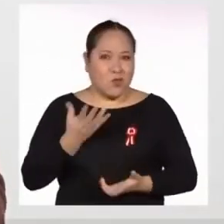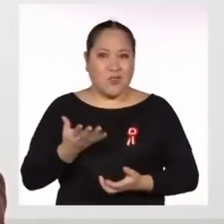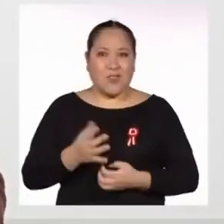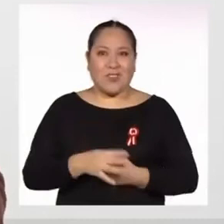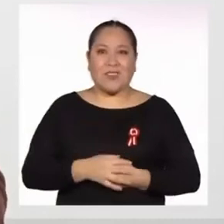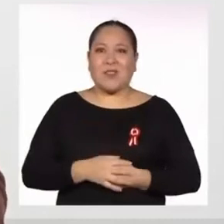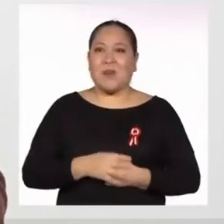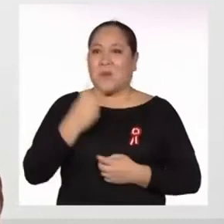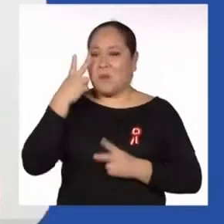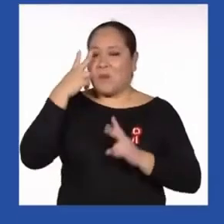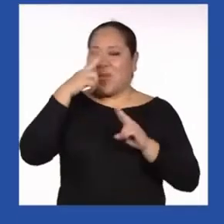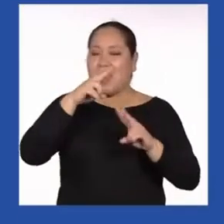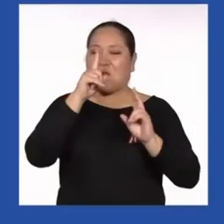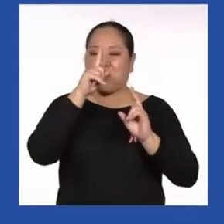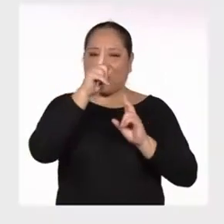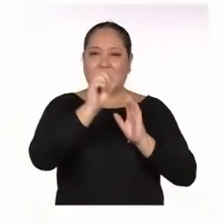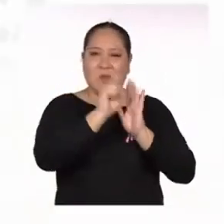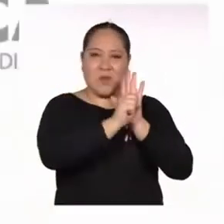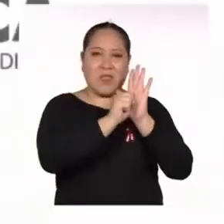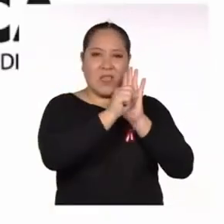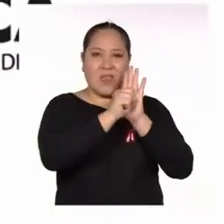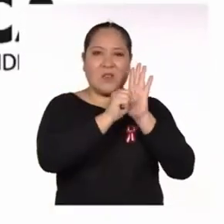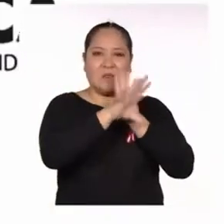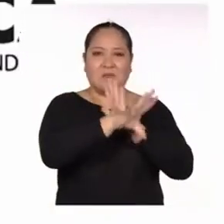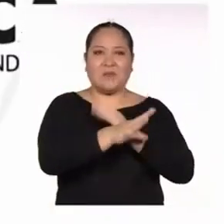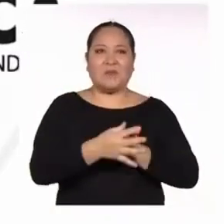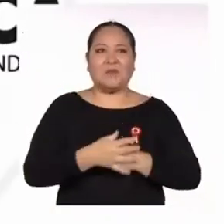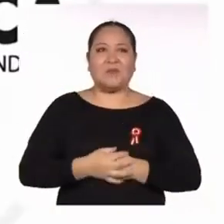el siguiente vídeo